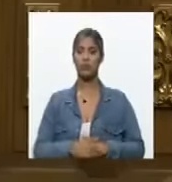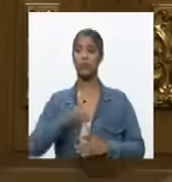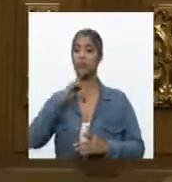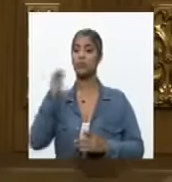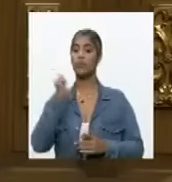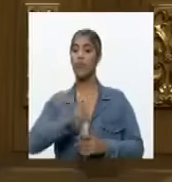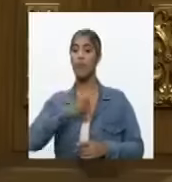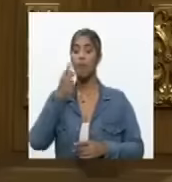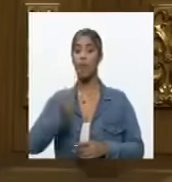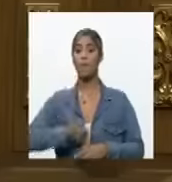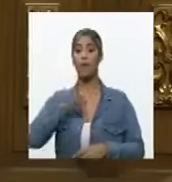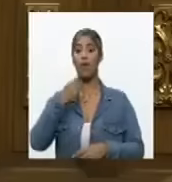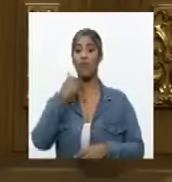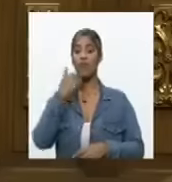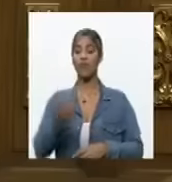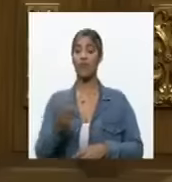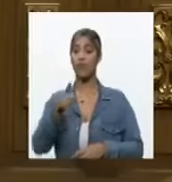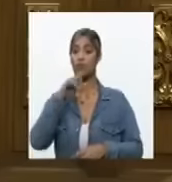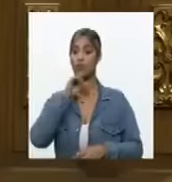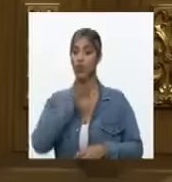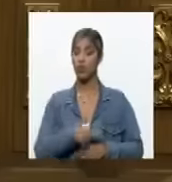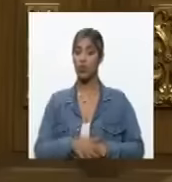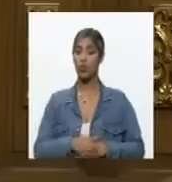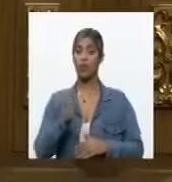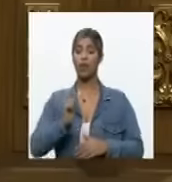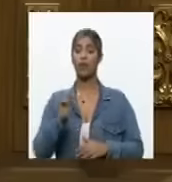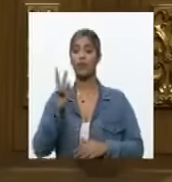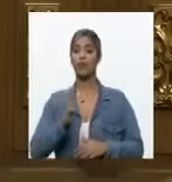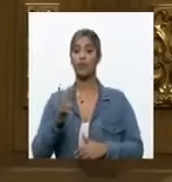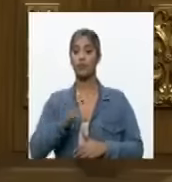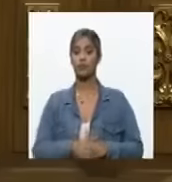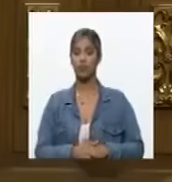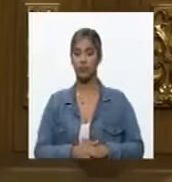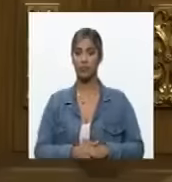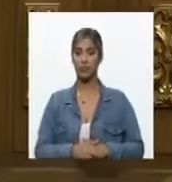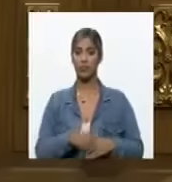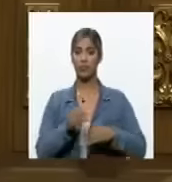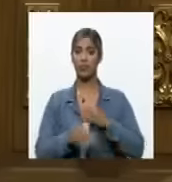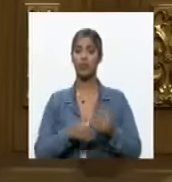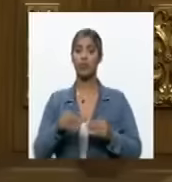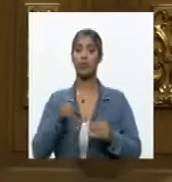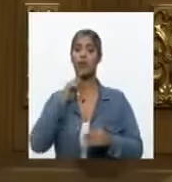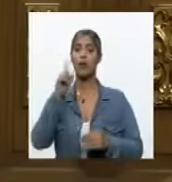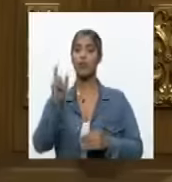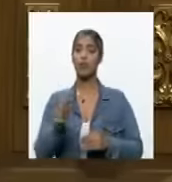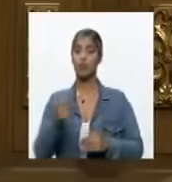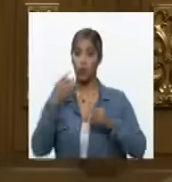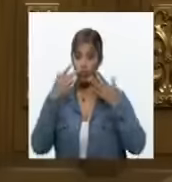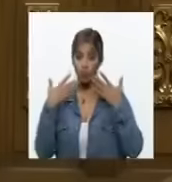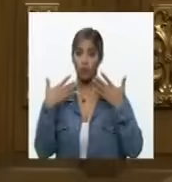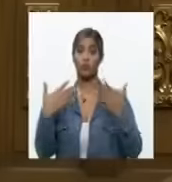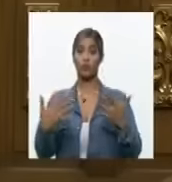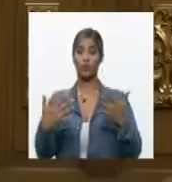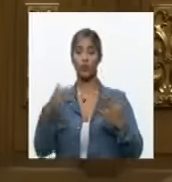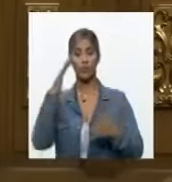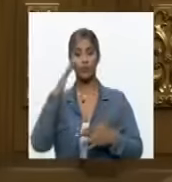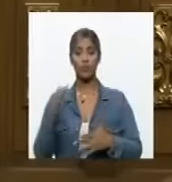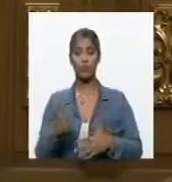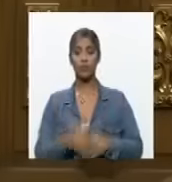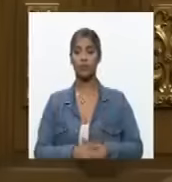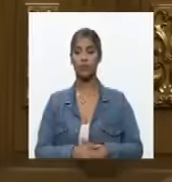político más espantoso de la historia contemporánea de Venezuela, cometido en la persona de ese brillante